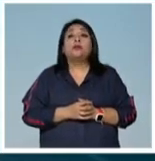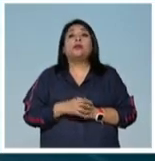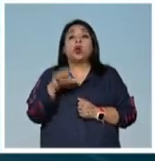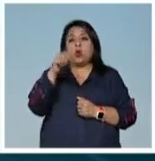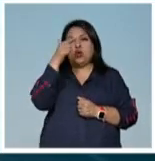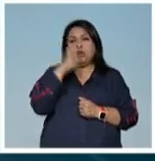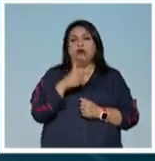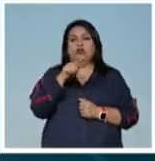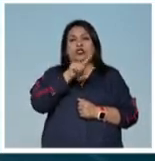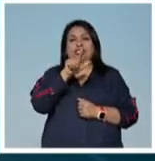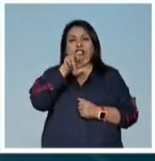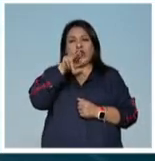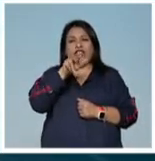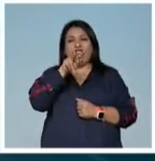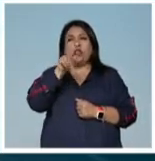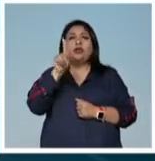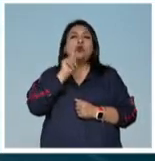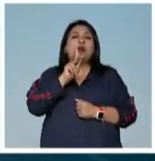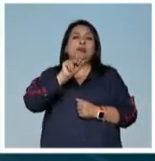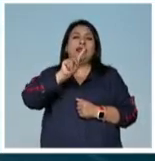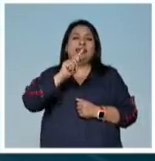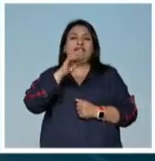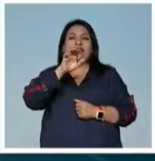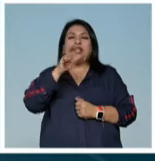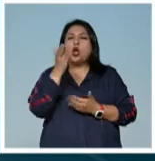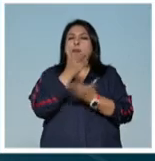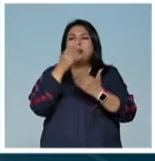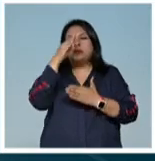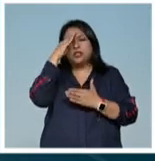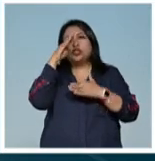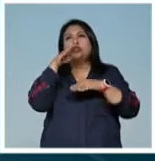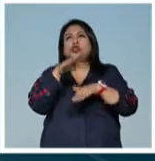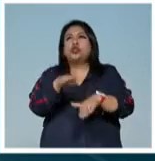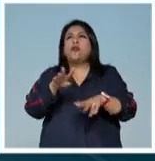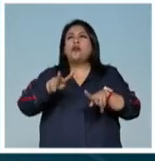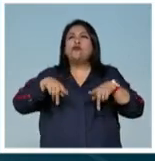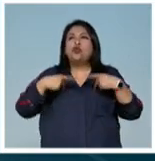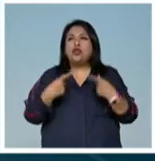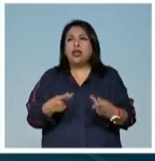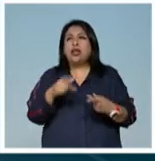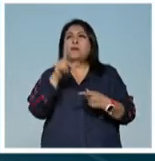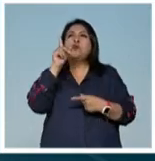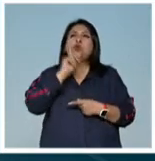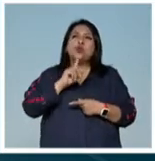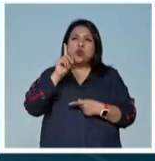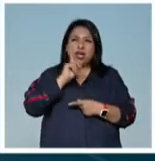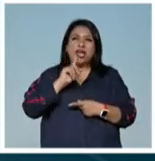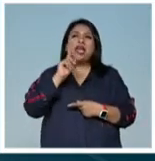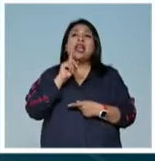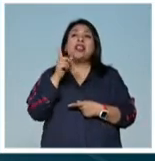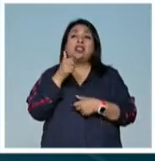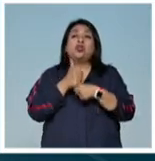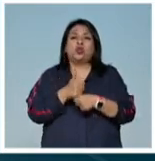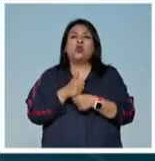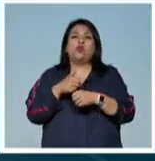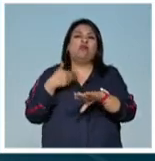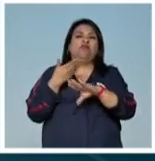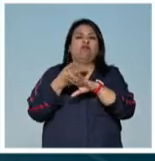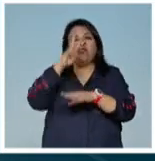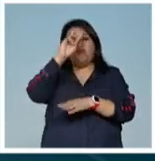Esta noche en Zona Violeta, Patti Betaza nos comparte una reflexión sobre la vulnerabilidad de las mujeres a sufrir violencia